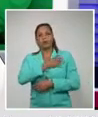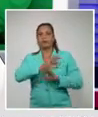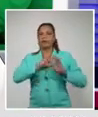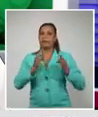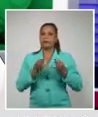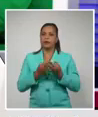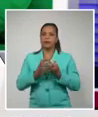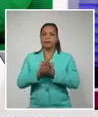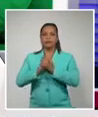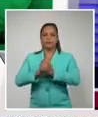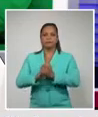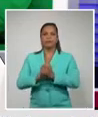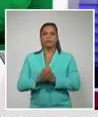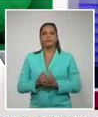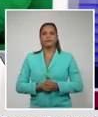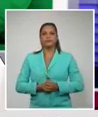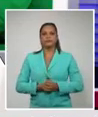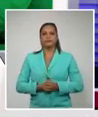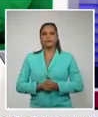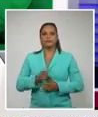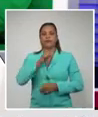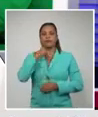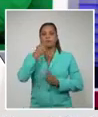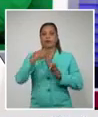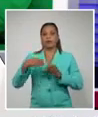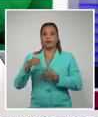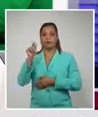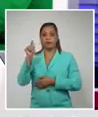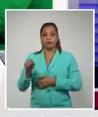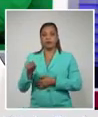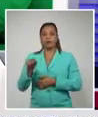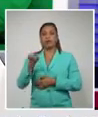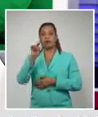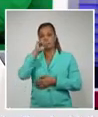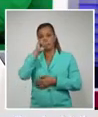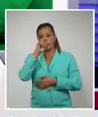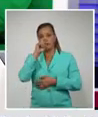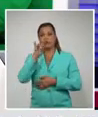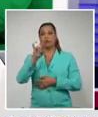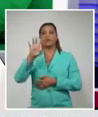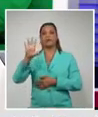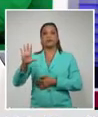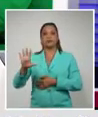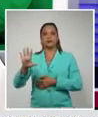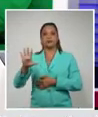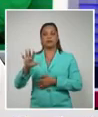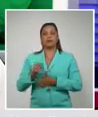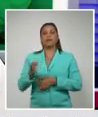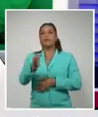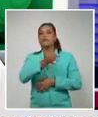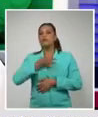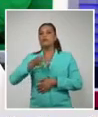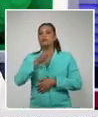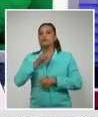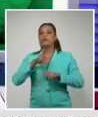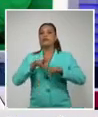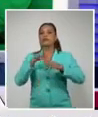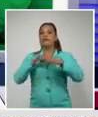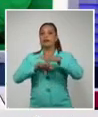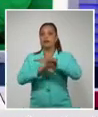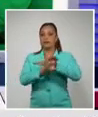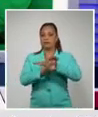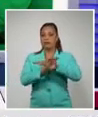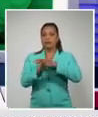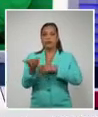amistades. Fallece una señora de 95 años de edad, del municipio de Habana del Este, también aquí en La